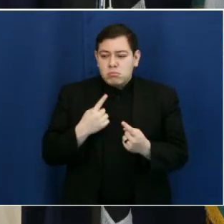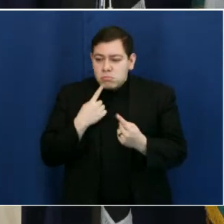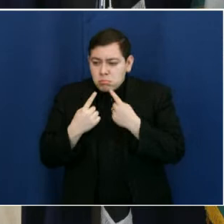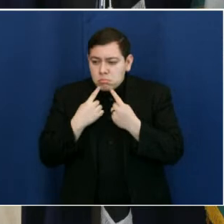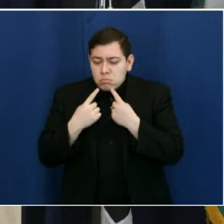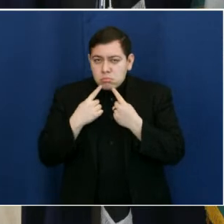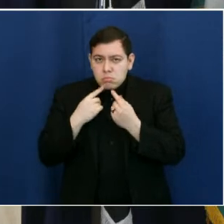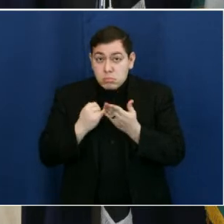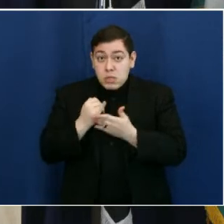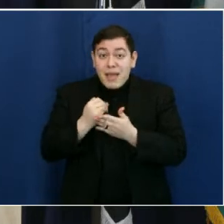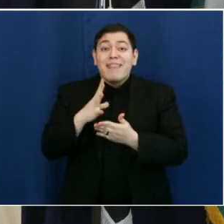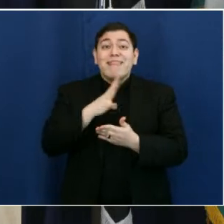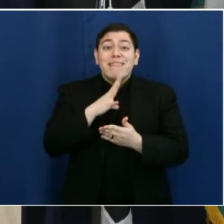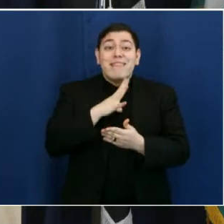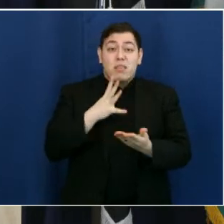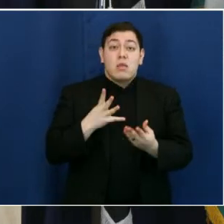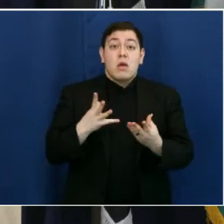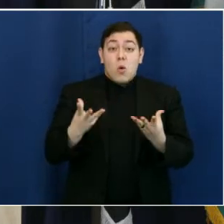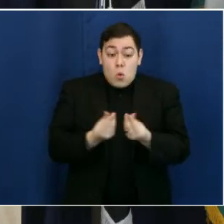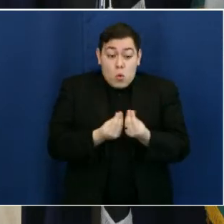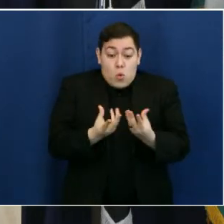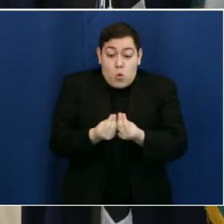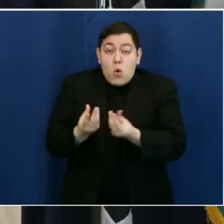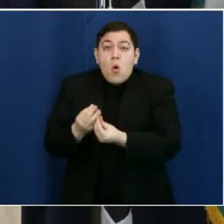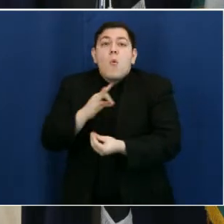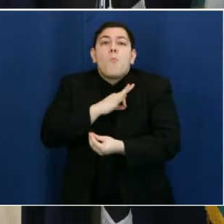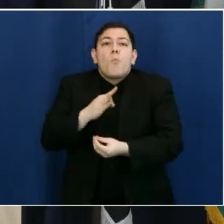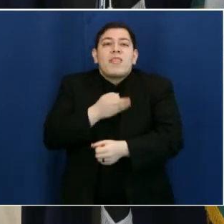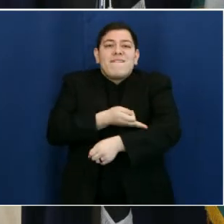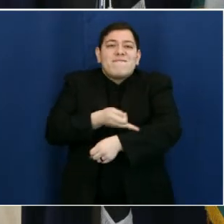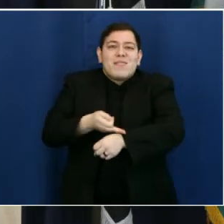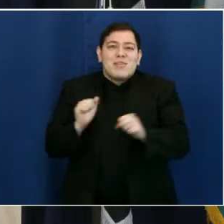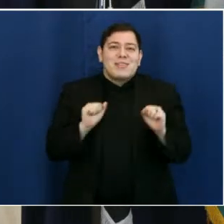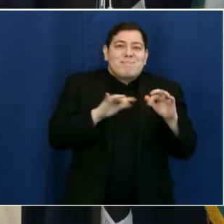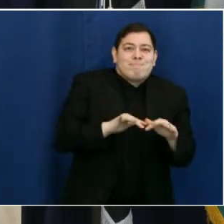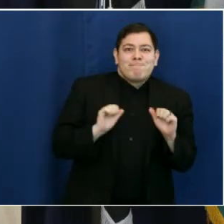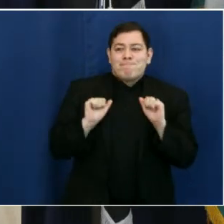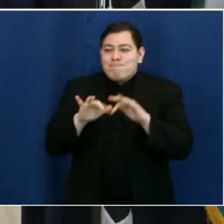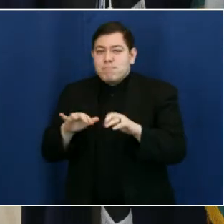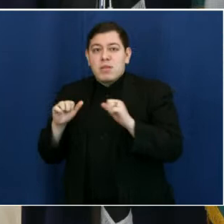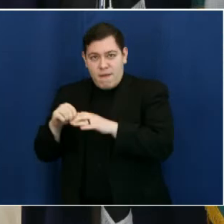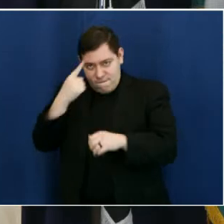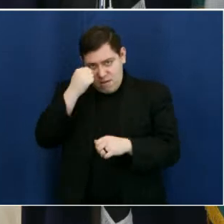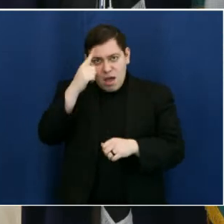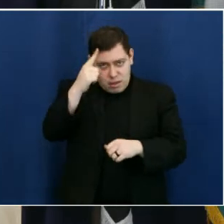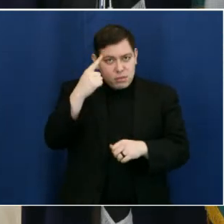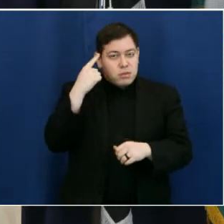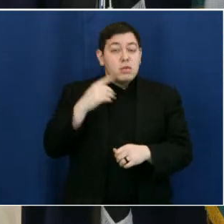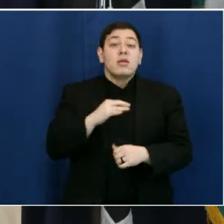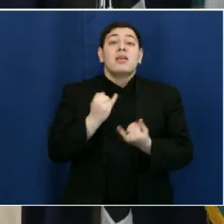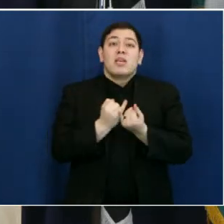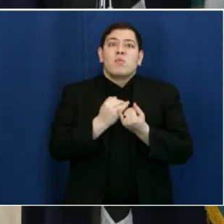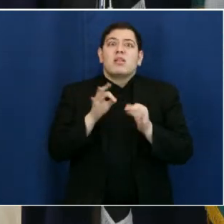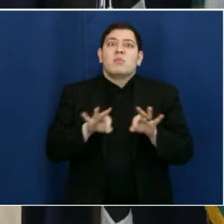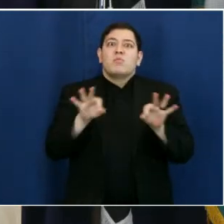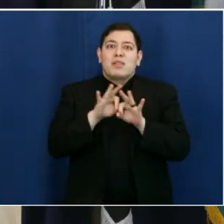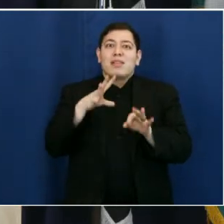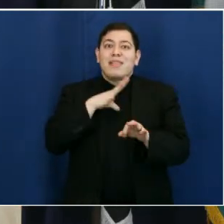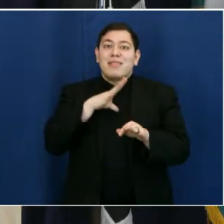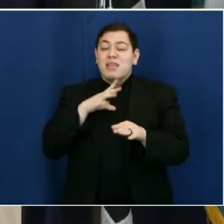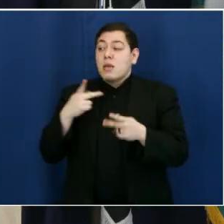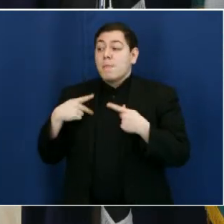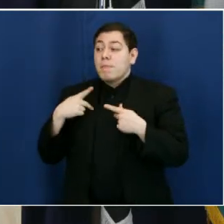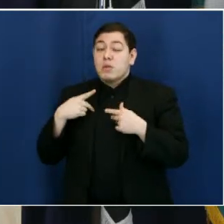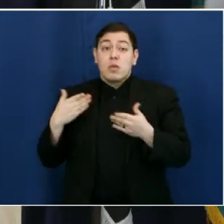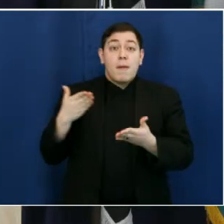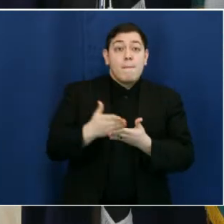donde que sea familiar el lugar para las comunidades. Además, es importante para nosotros que haya transporte, acceso al